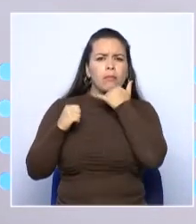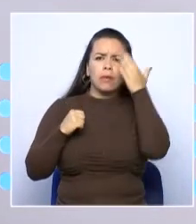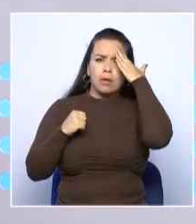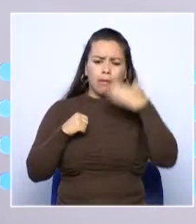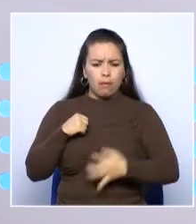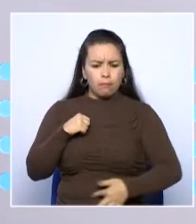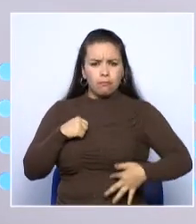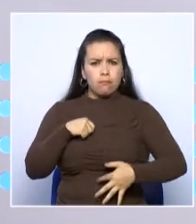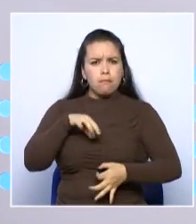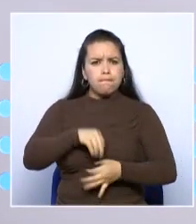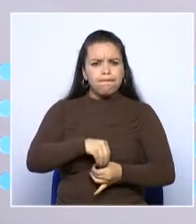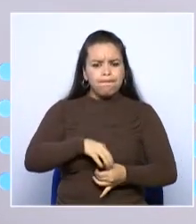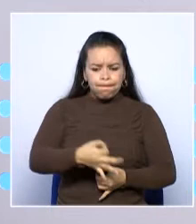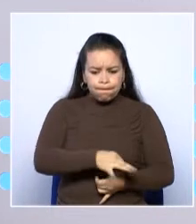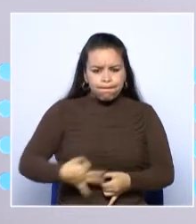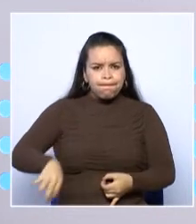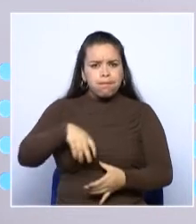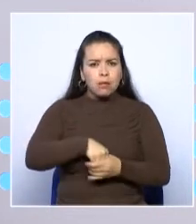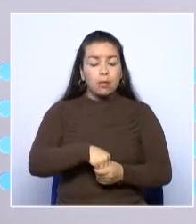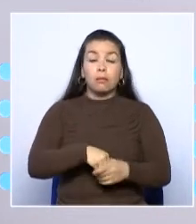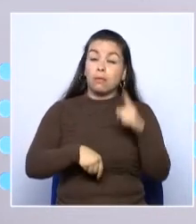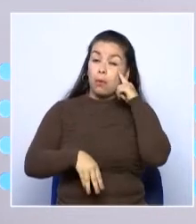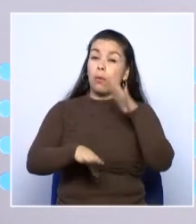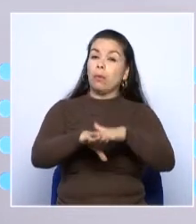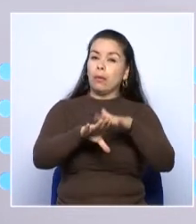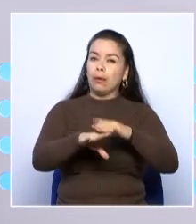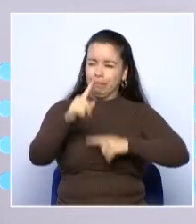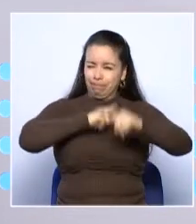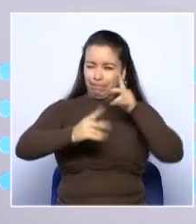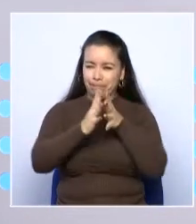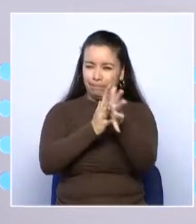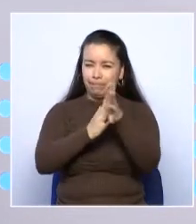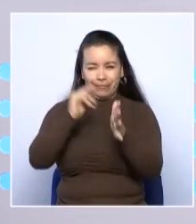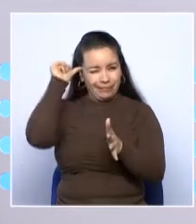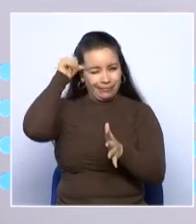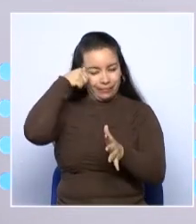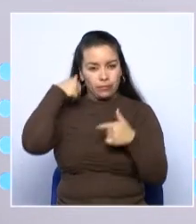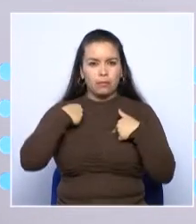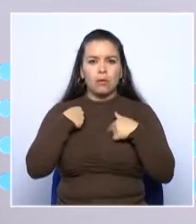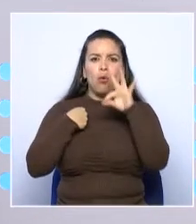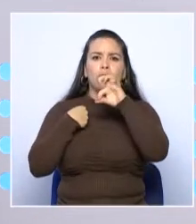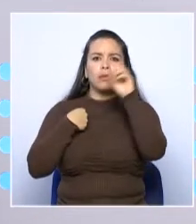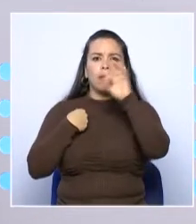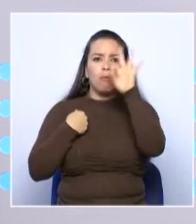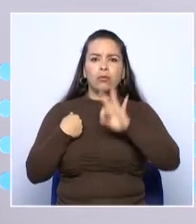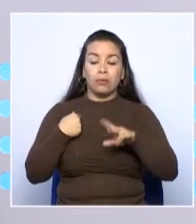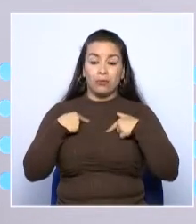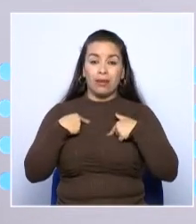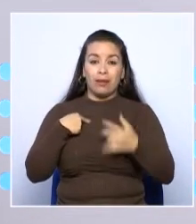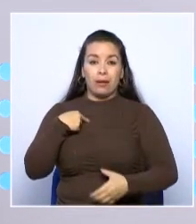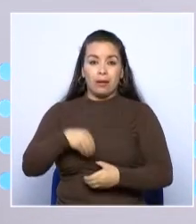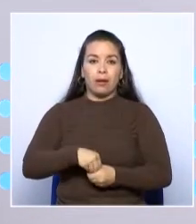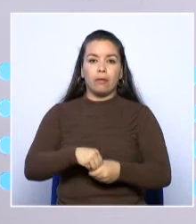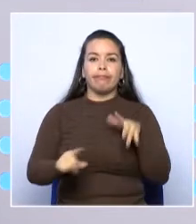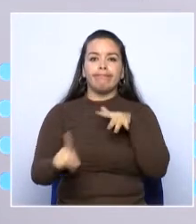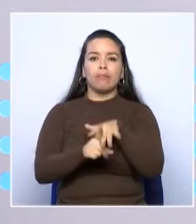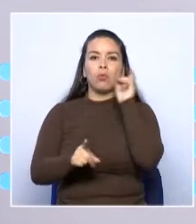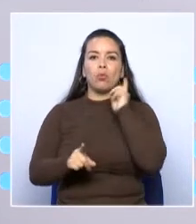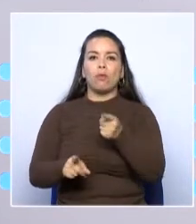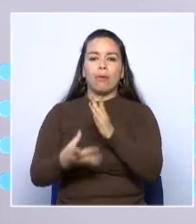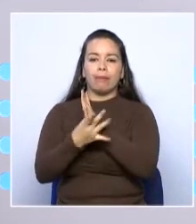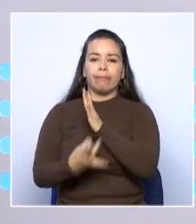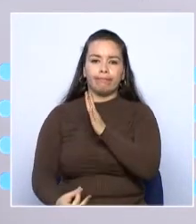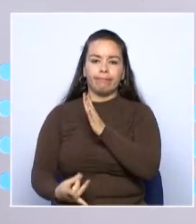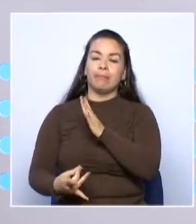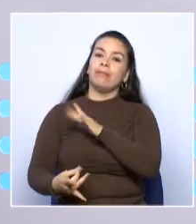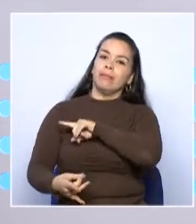cálculos y es bueno que tengan este dato. El 80% de los cálculos de la vesícula son de colesterol. En cambio,